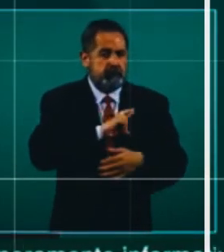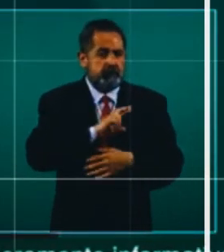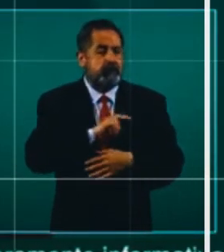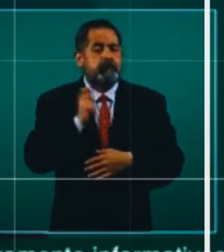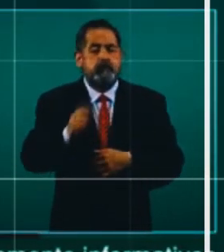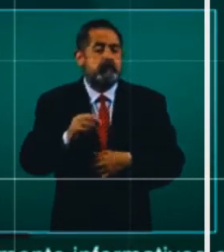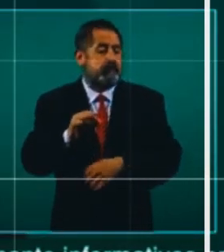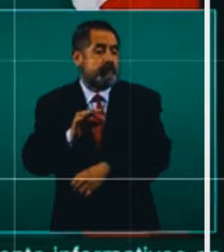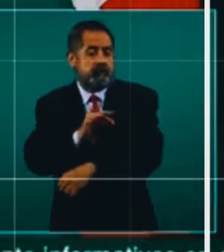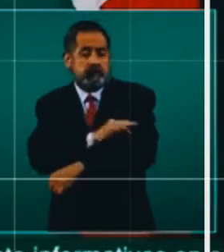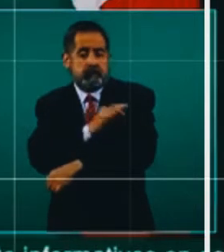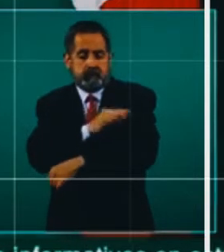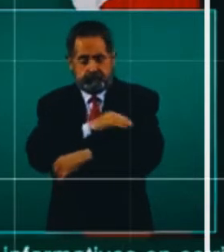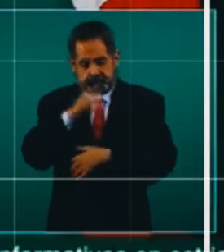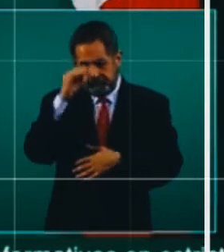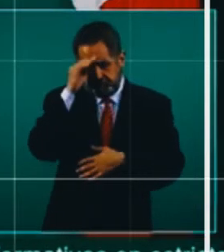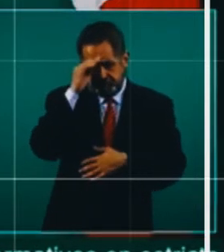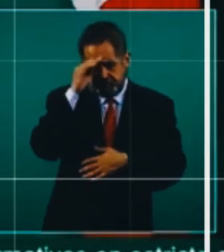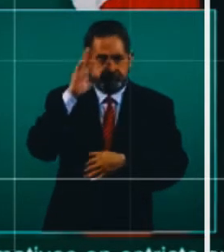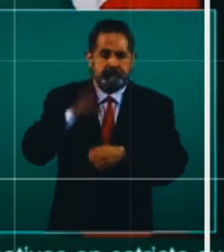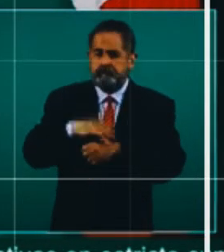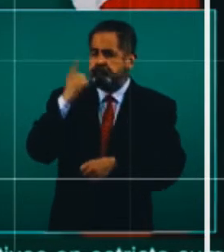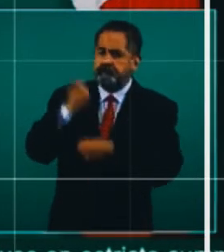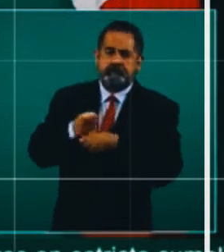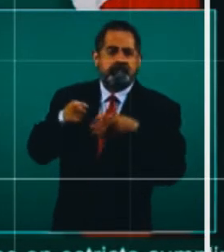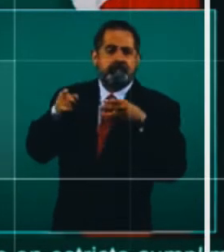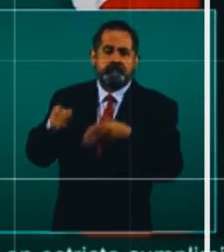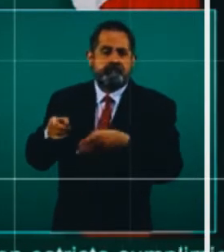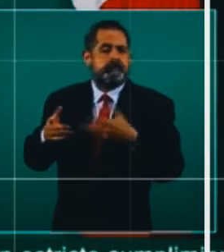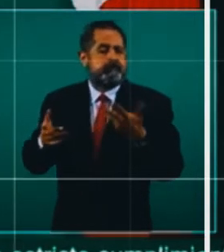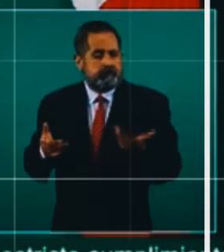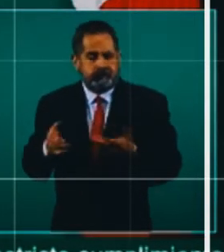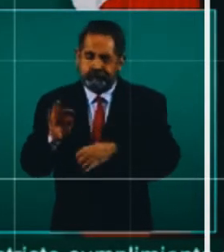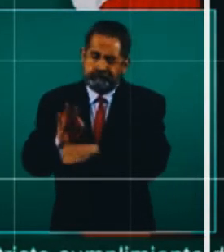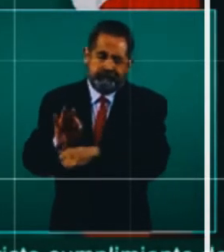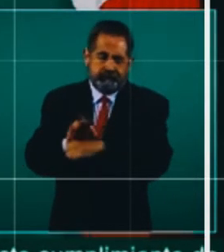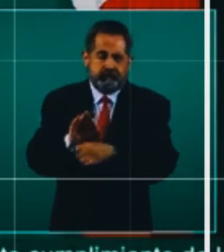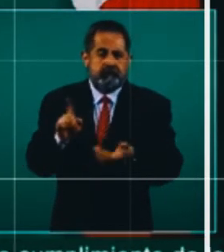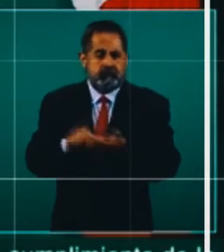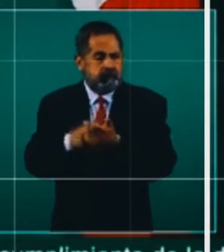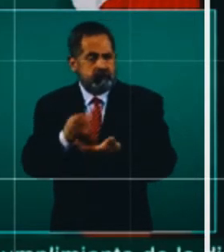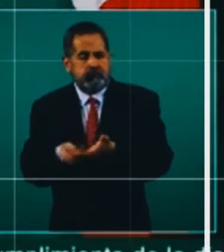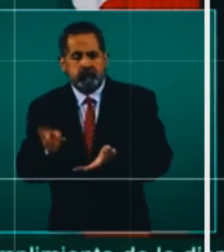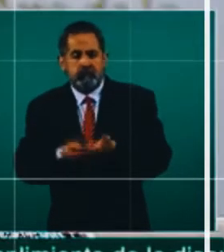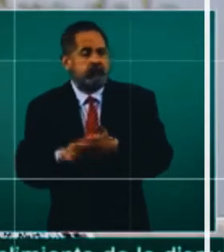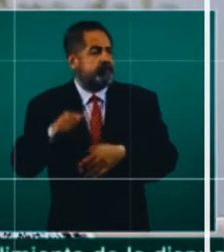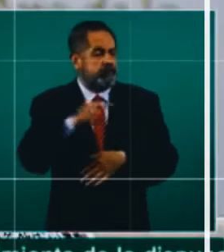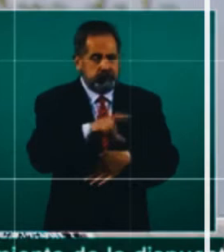vacunación ha considerado esto o incluso ha sobrepasado la protección también en el sector